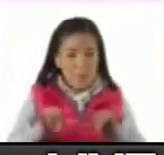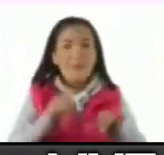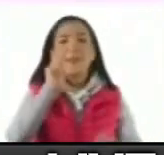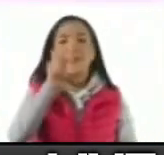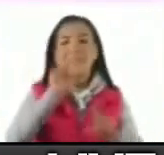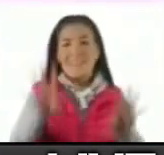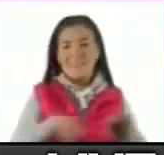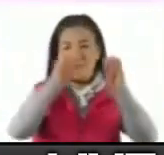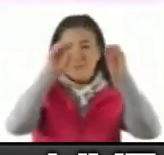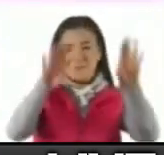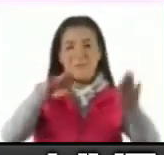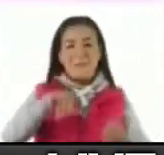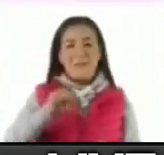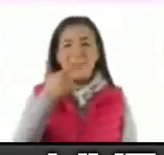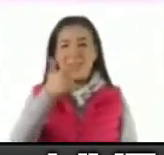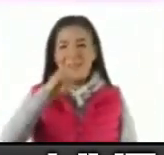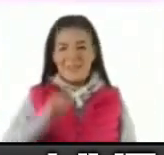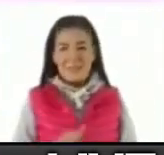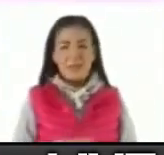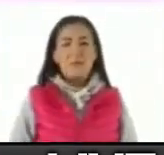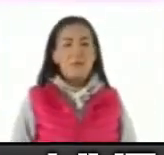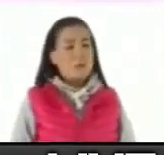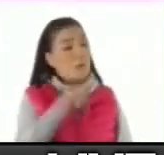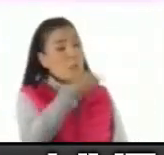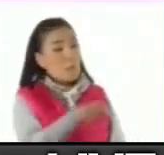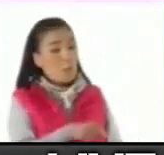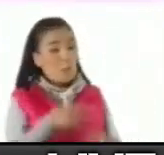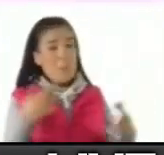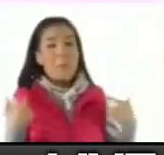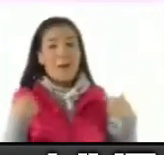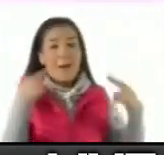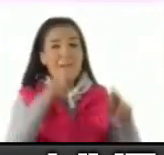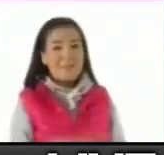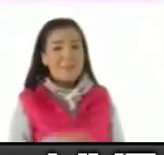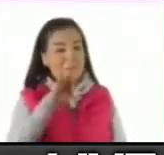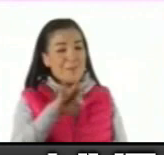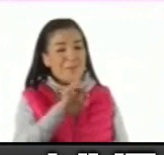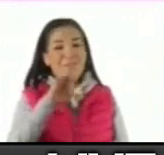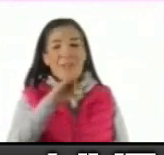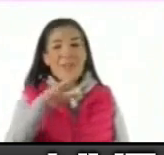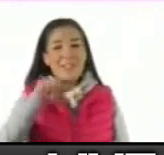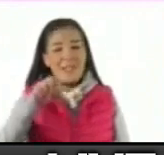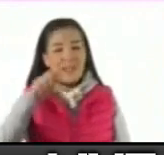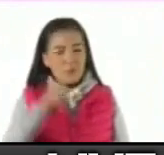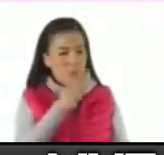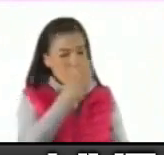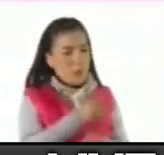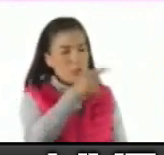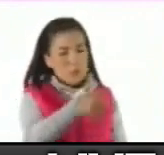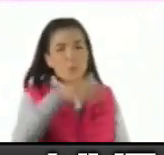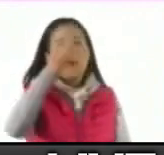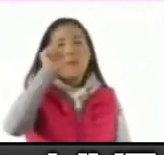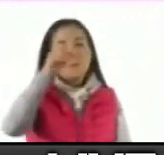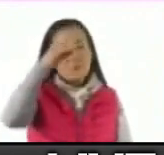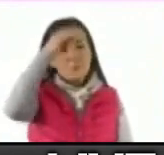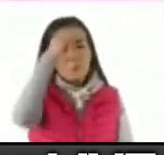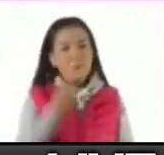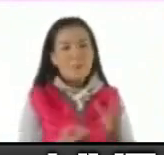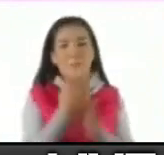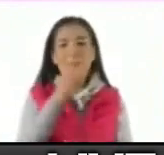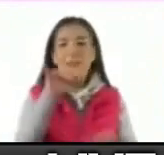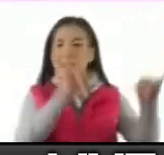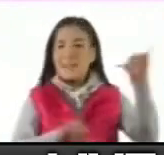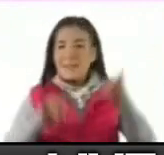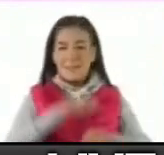magia. Caballero Fernando, lo reto a un duelo de conocimientos químicos. Muy bien, dama